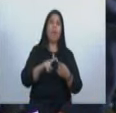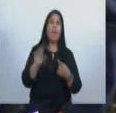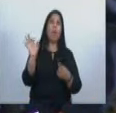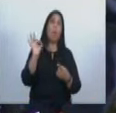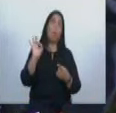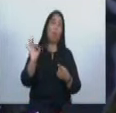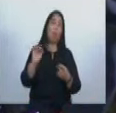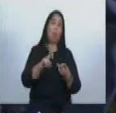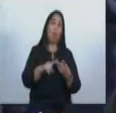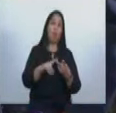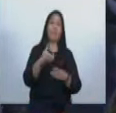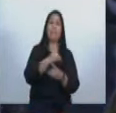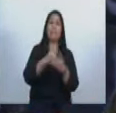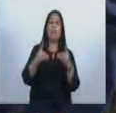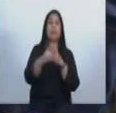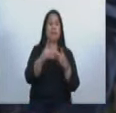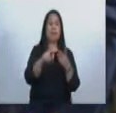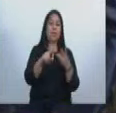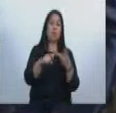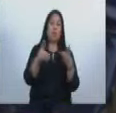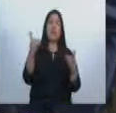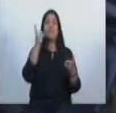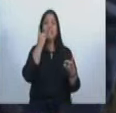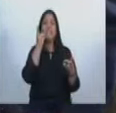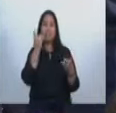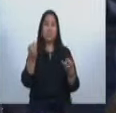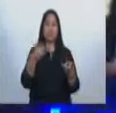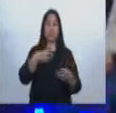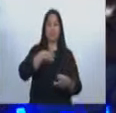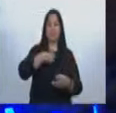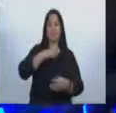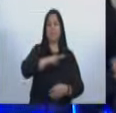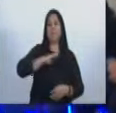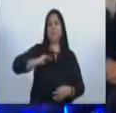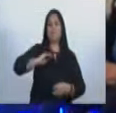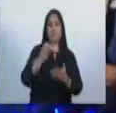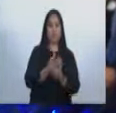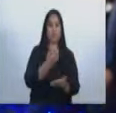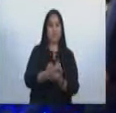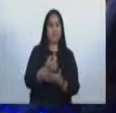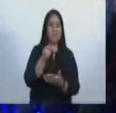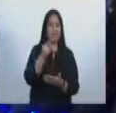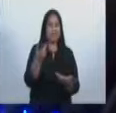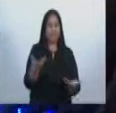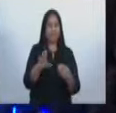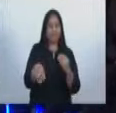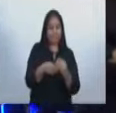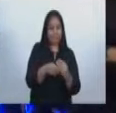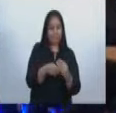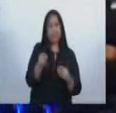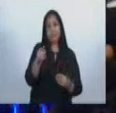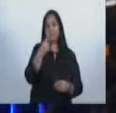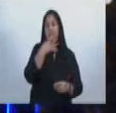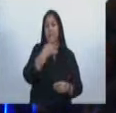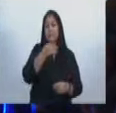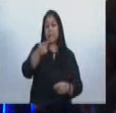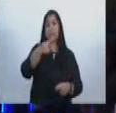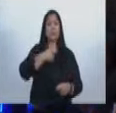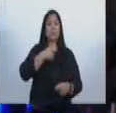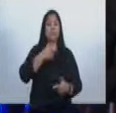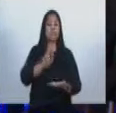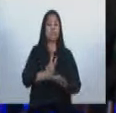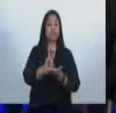una departamento una dirección del Ministerio de economía en realidad lo que hay que asegurarnos es de que haya